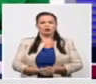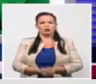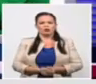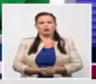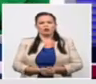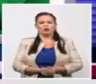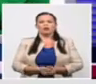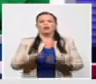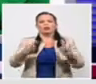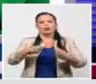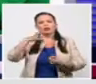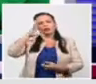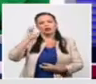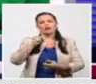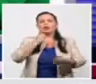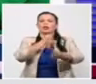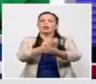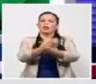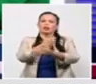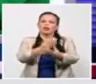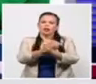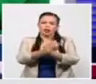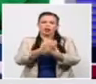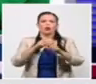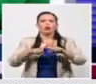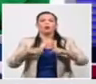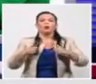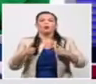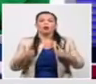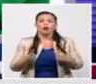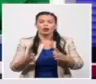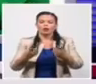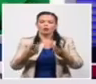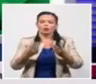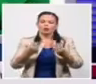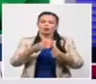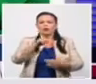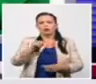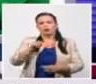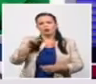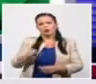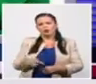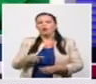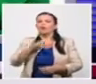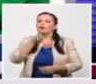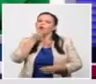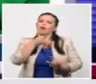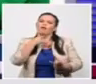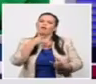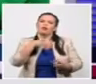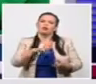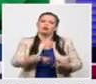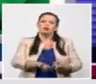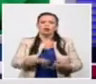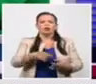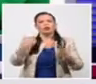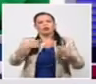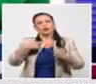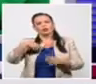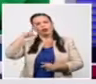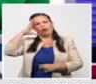el incremento de la morbilidad, el incremento de la transmisión. Eso